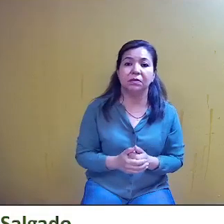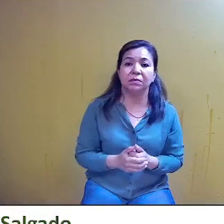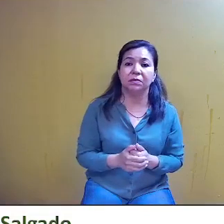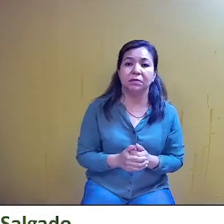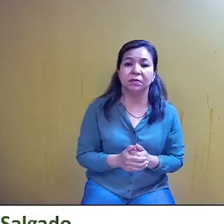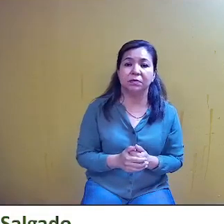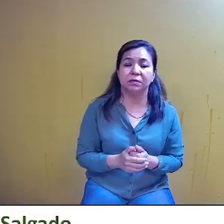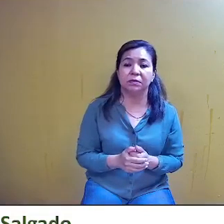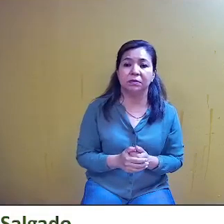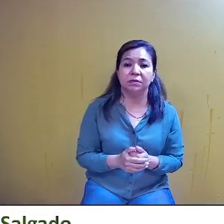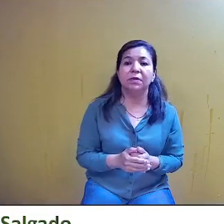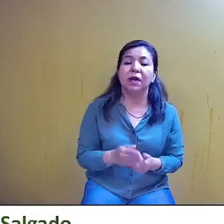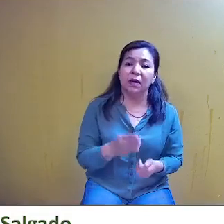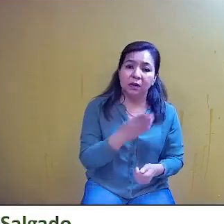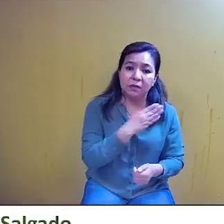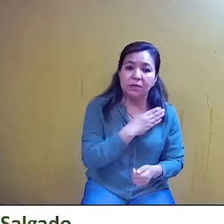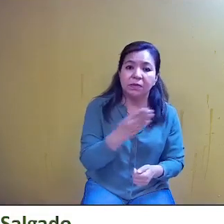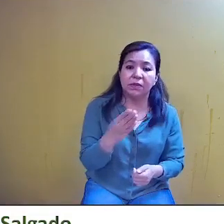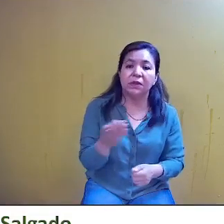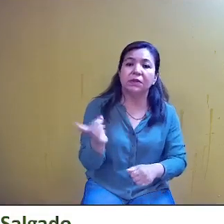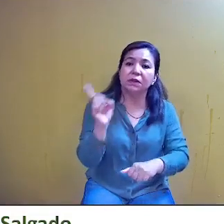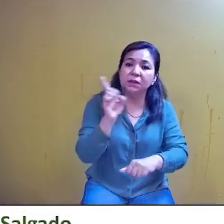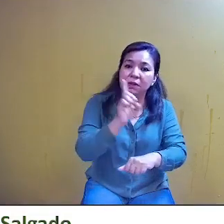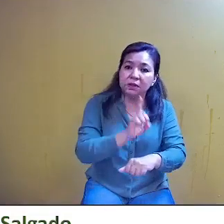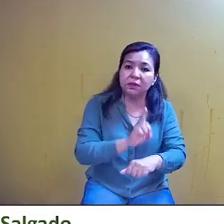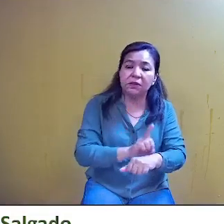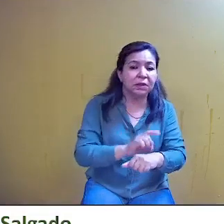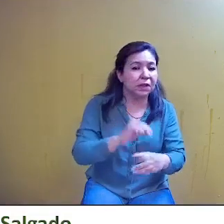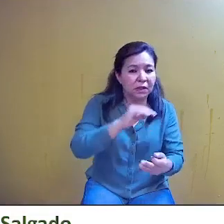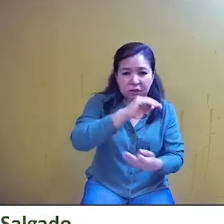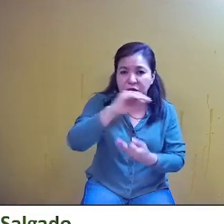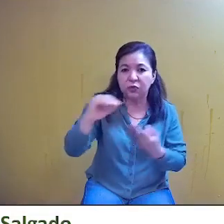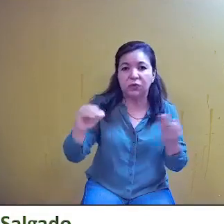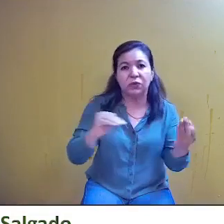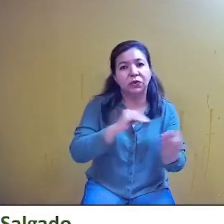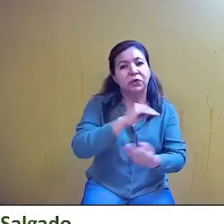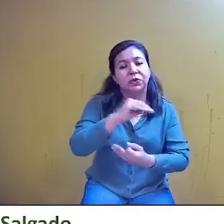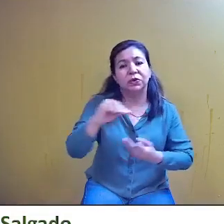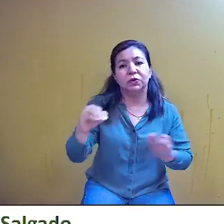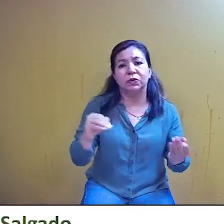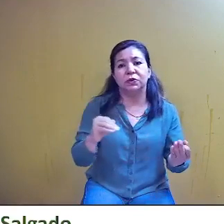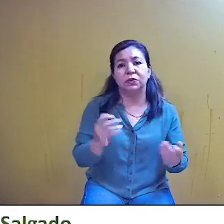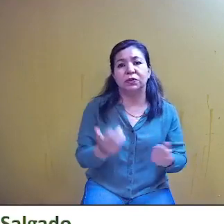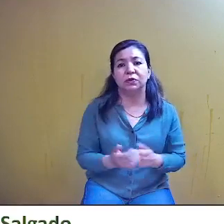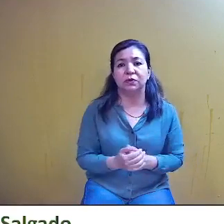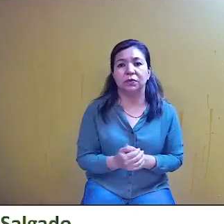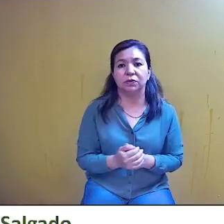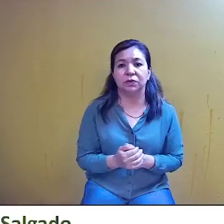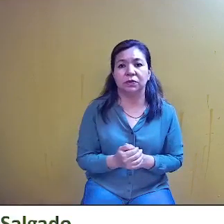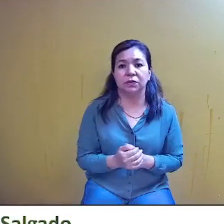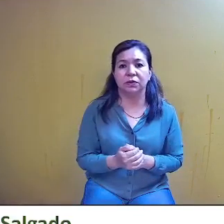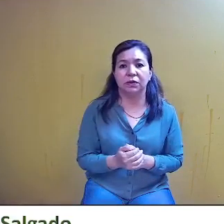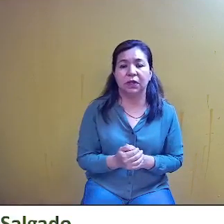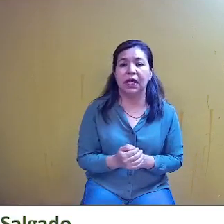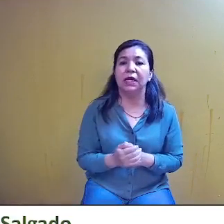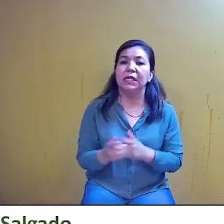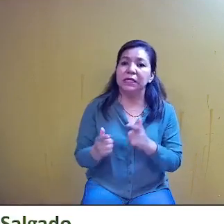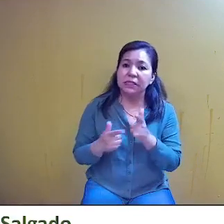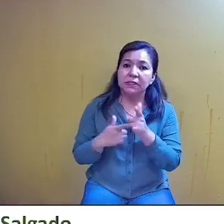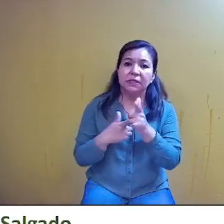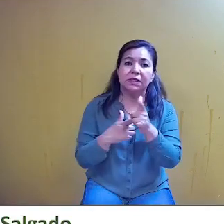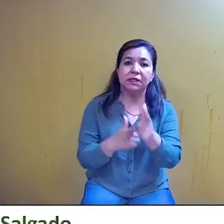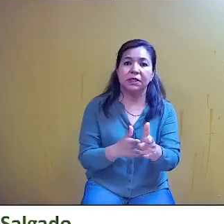muy buenos días a todas y a todos, a quienes nos siguen a través